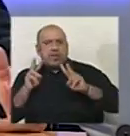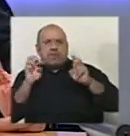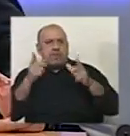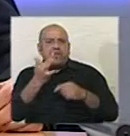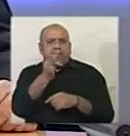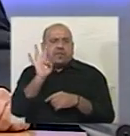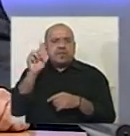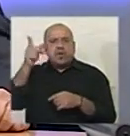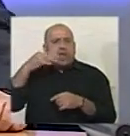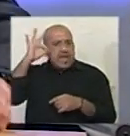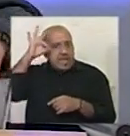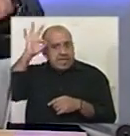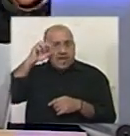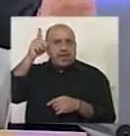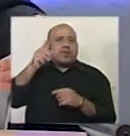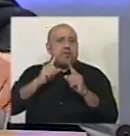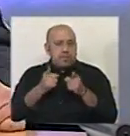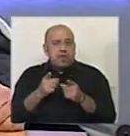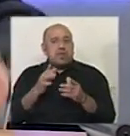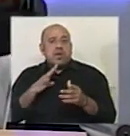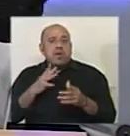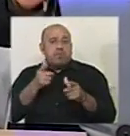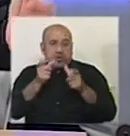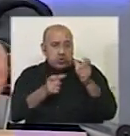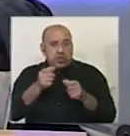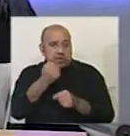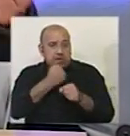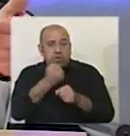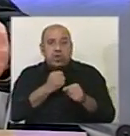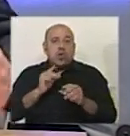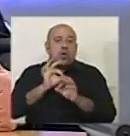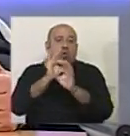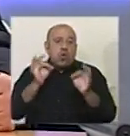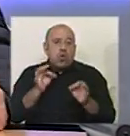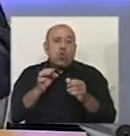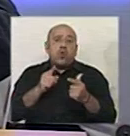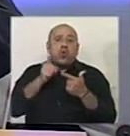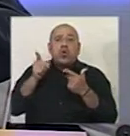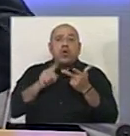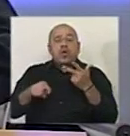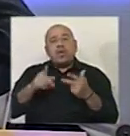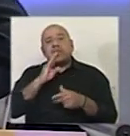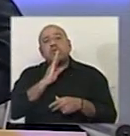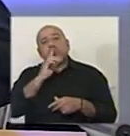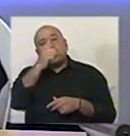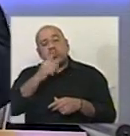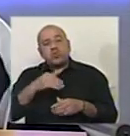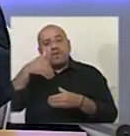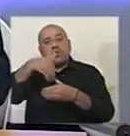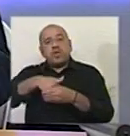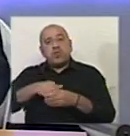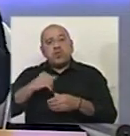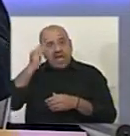la Inglaterra provinciana que votó el Brexit, o los estados depauperados del Midwest que votaron a Trump. En esa